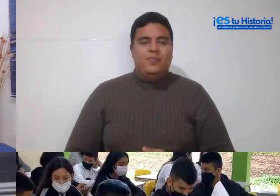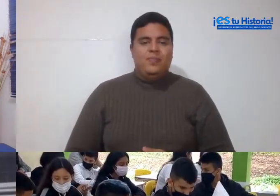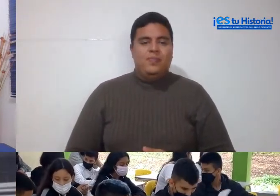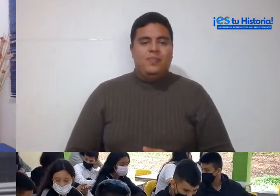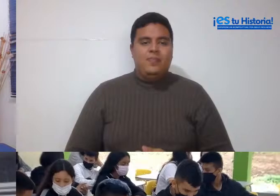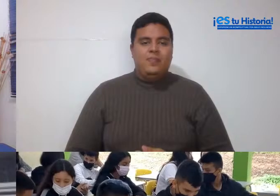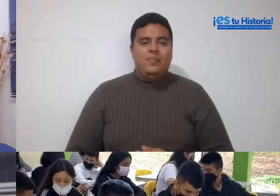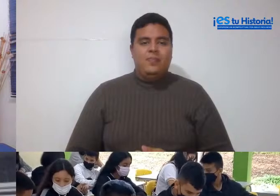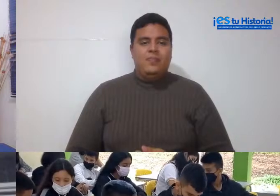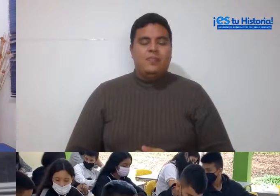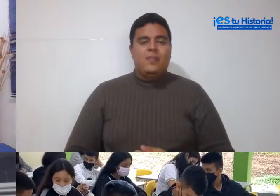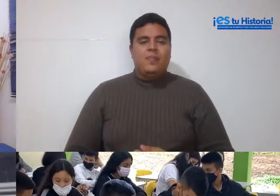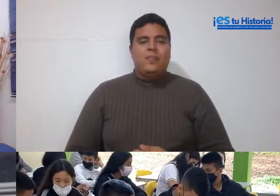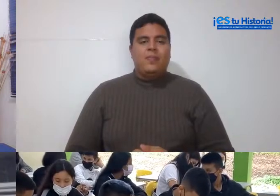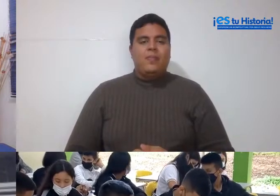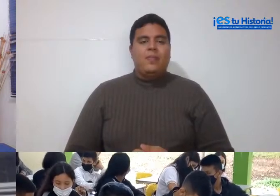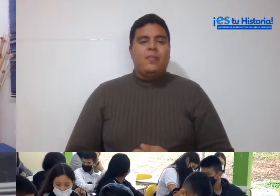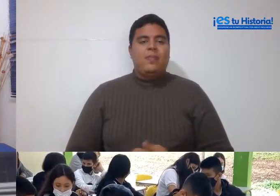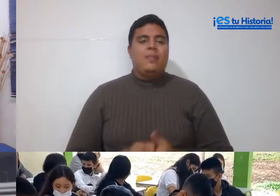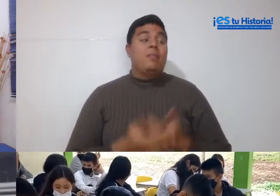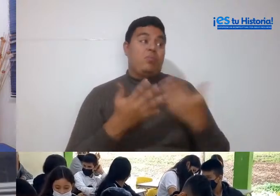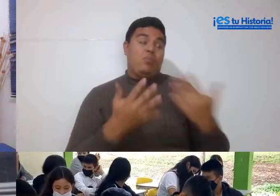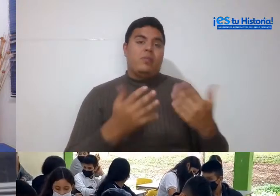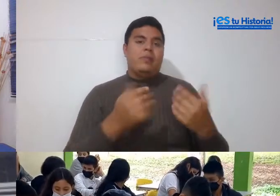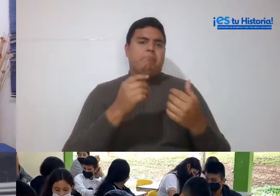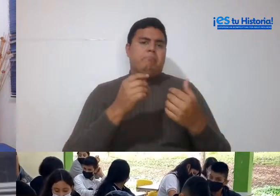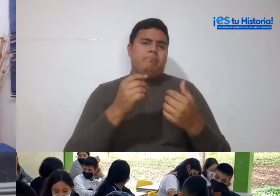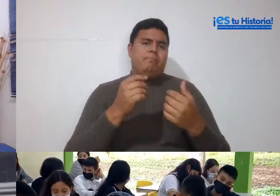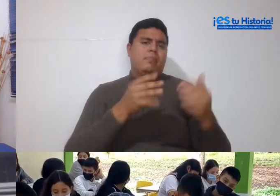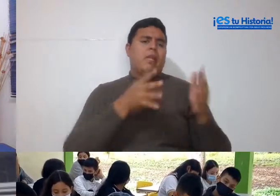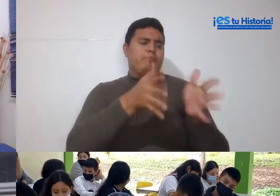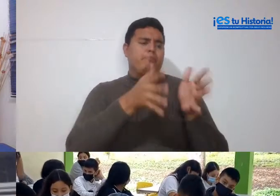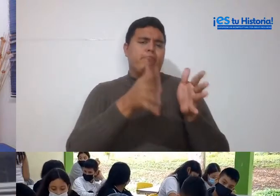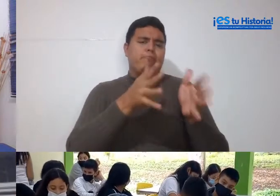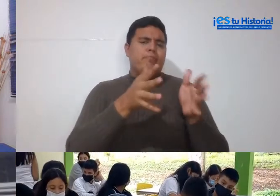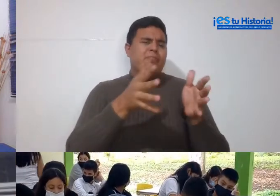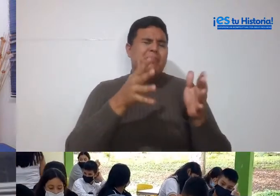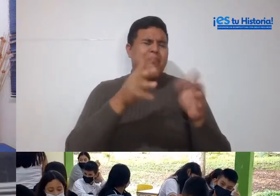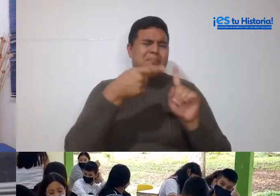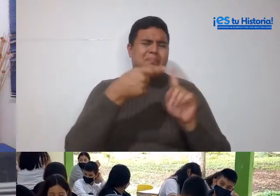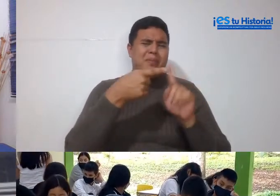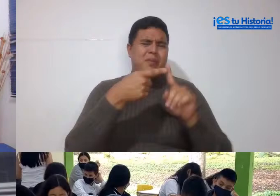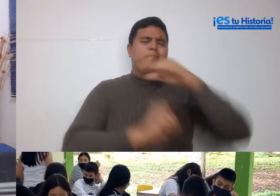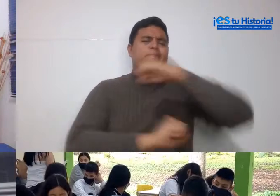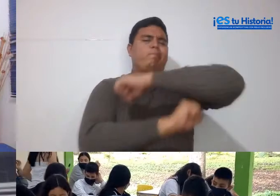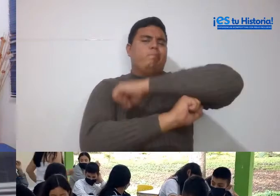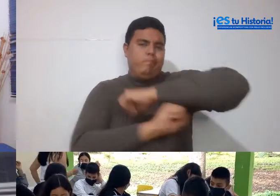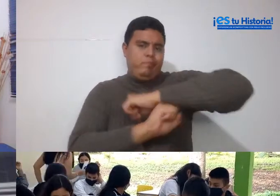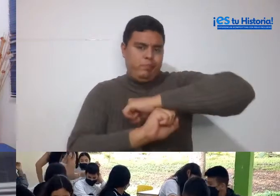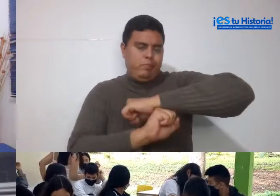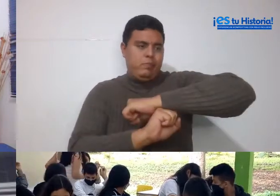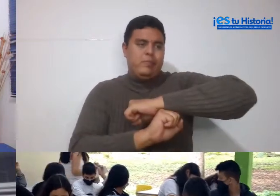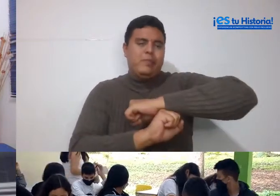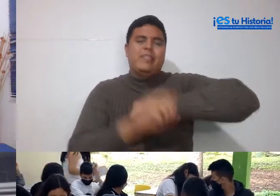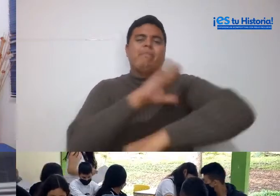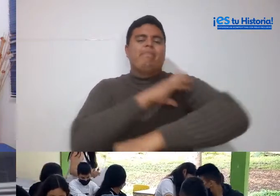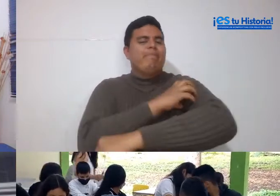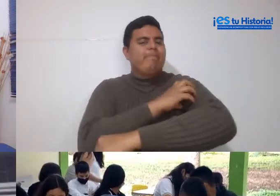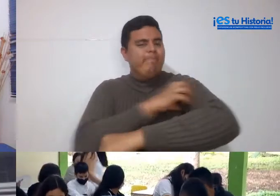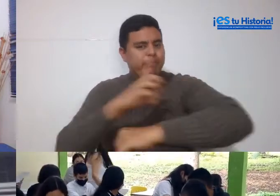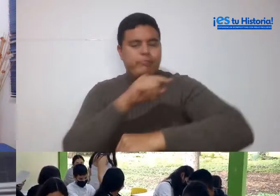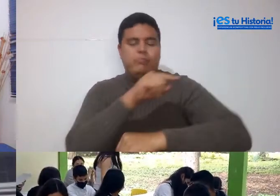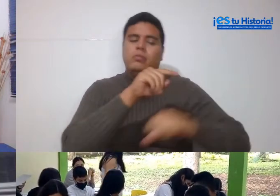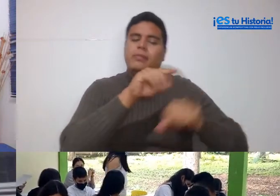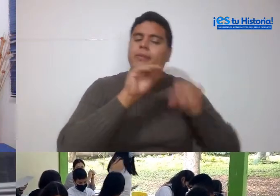Bueno, pues a él se le enseña, pues, primero que todo, es fortaleza. Fortaleza que sea